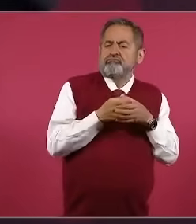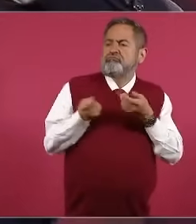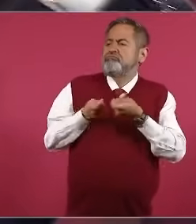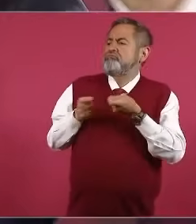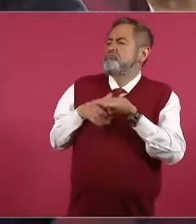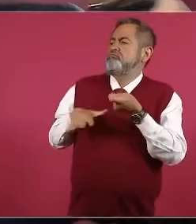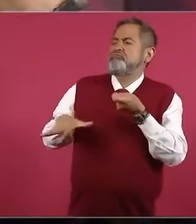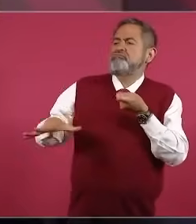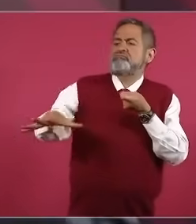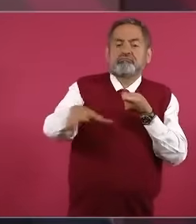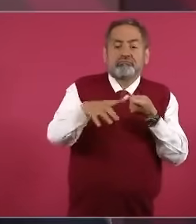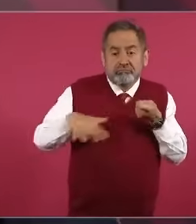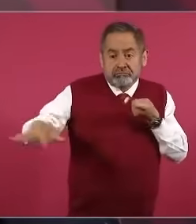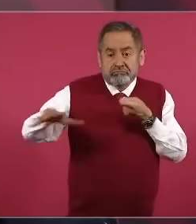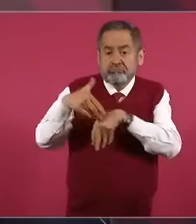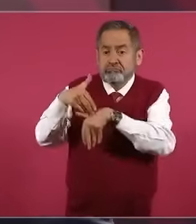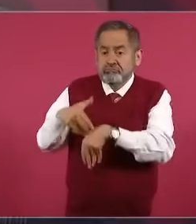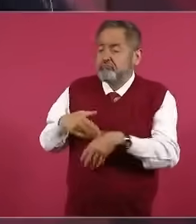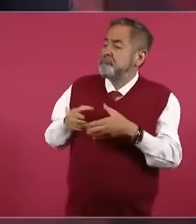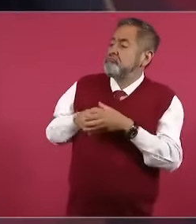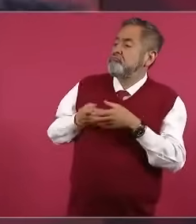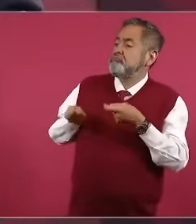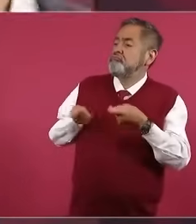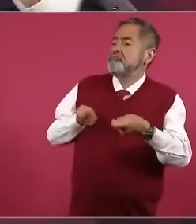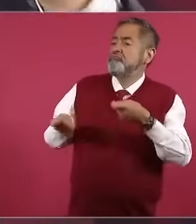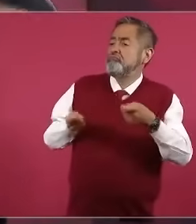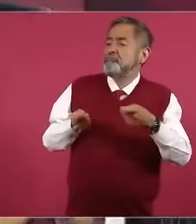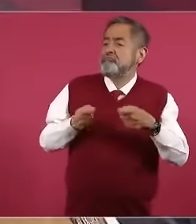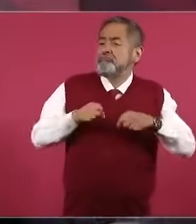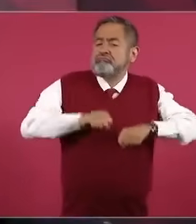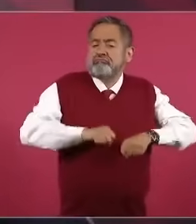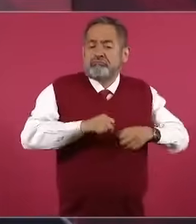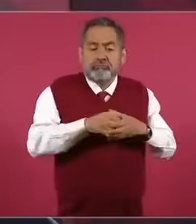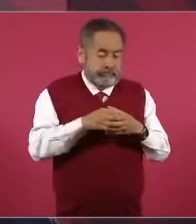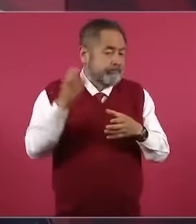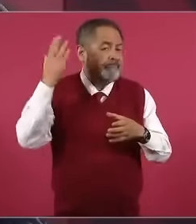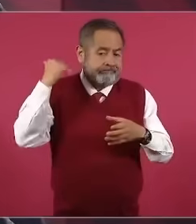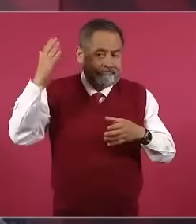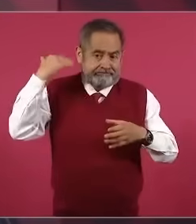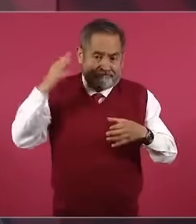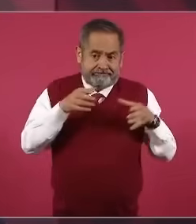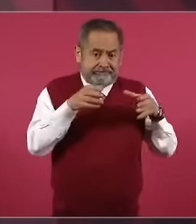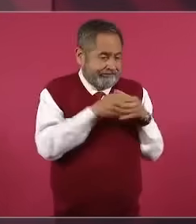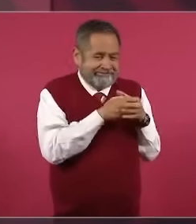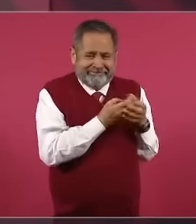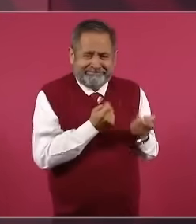que dominaba, que mantenía un régimen